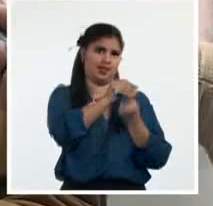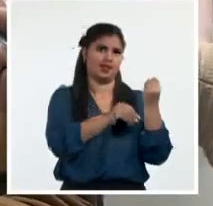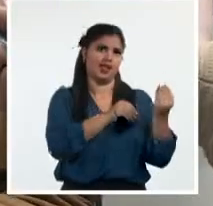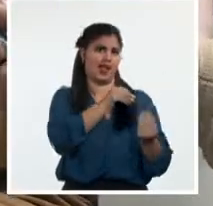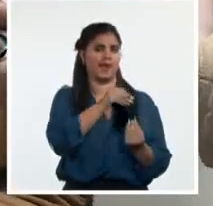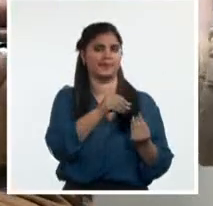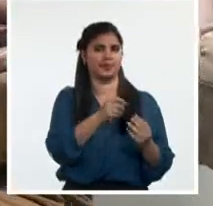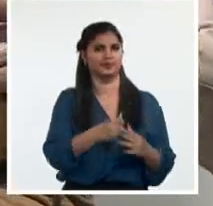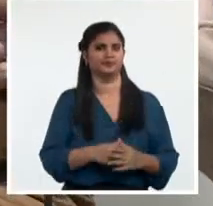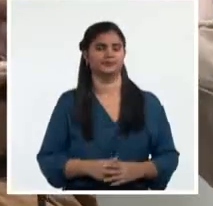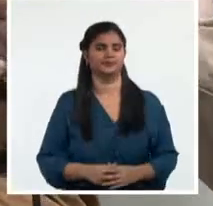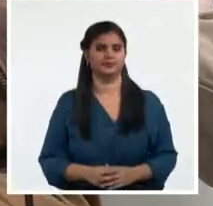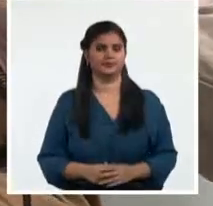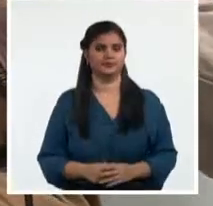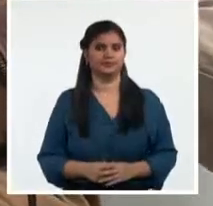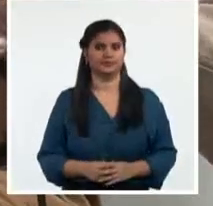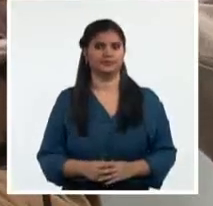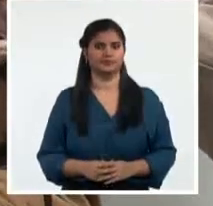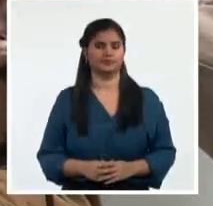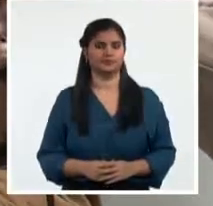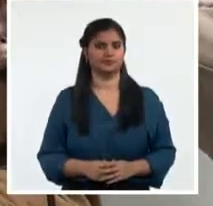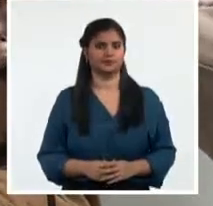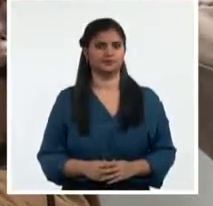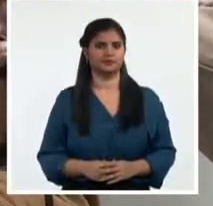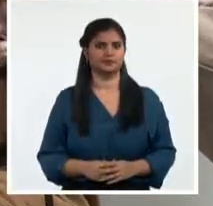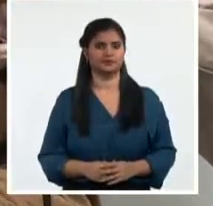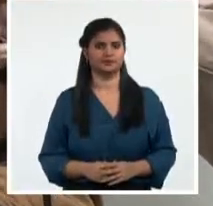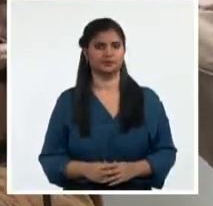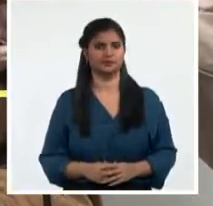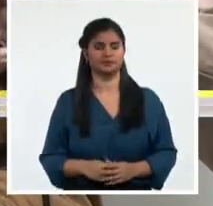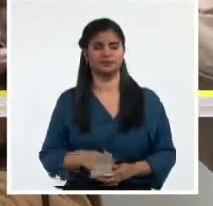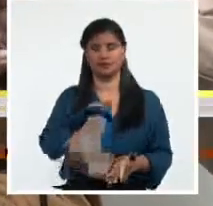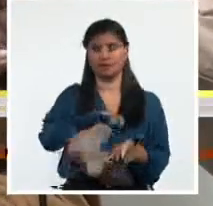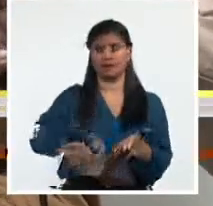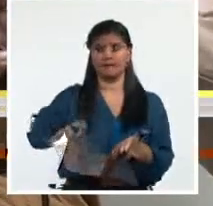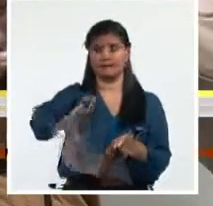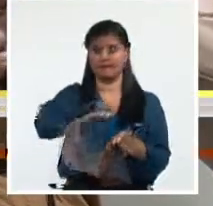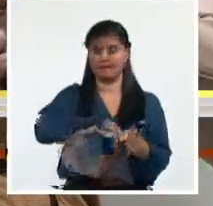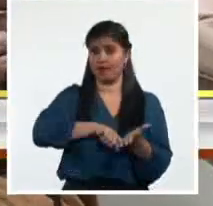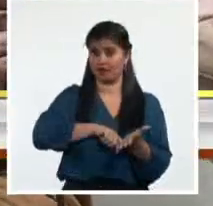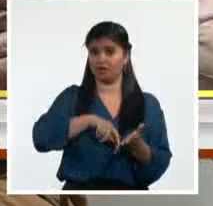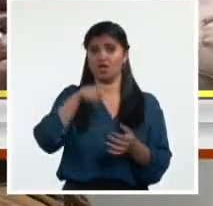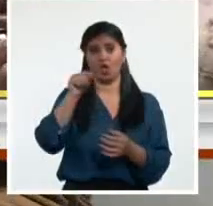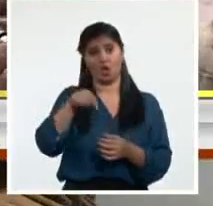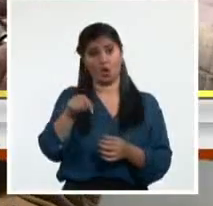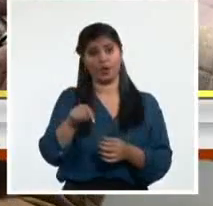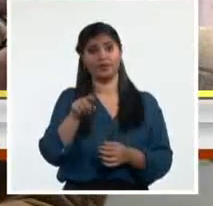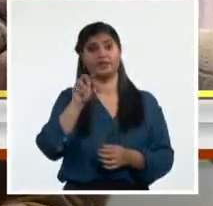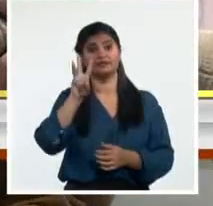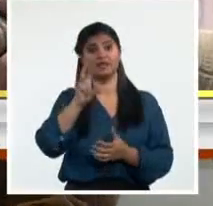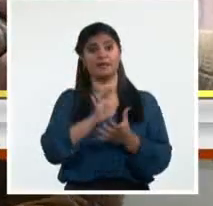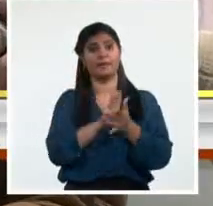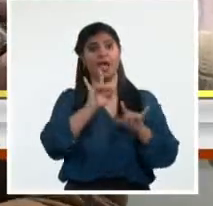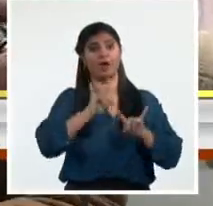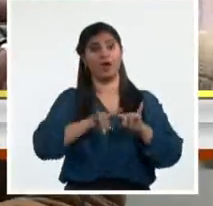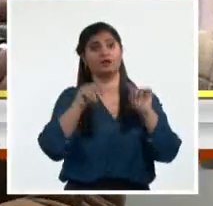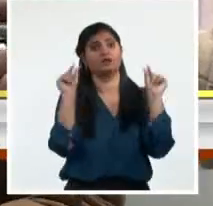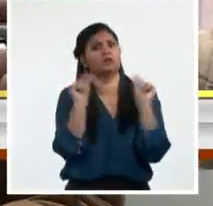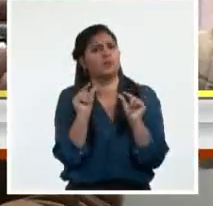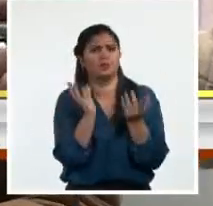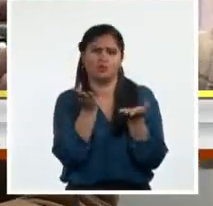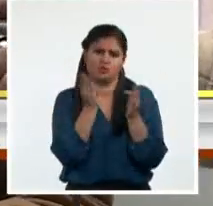tener la tendencia al incremento. Y estamos estimando que va a haber un déficit de 3 megawatts, eso quiere decir que la afectación